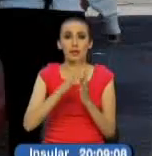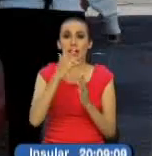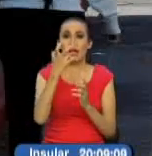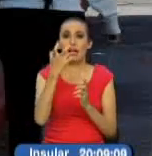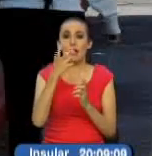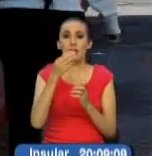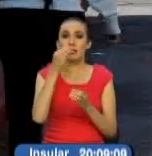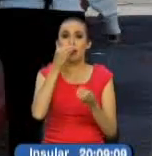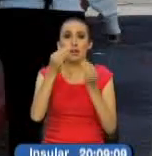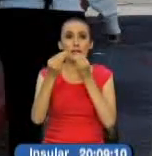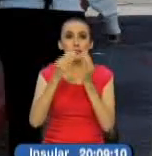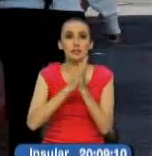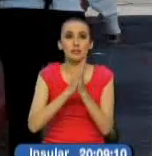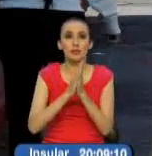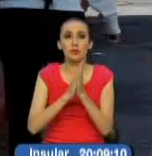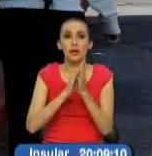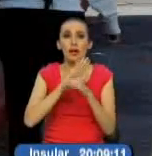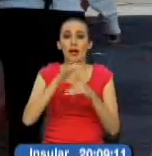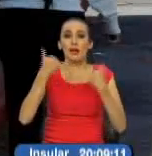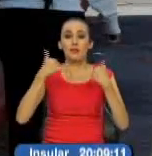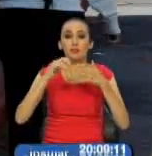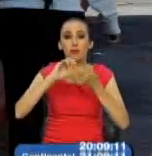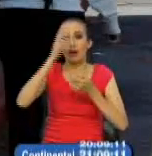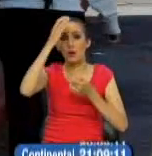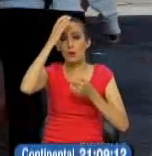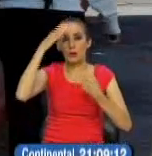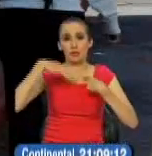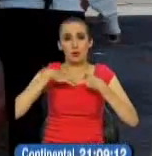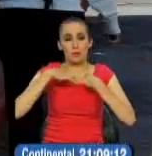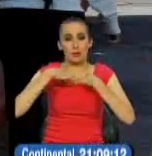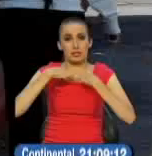categorías de productos: recreación y cultura, prendas de vestir y